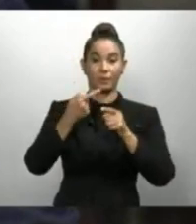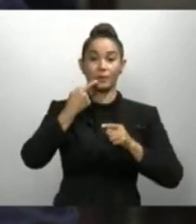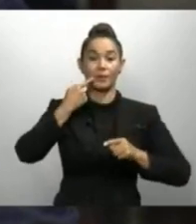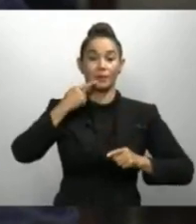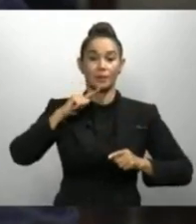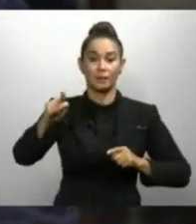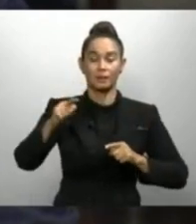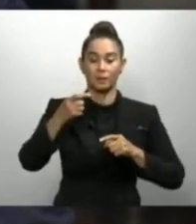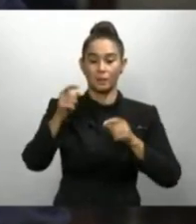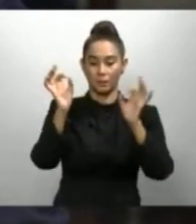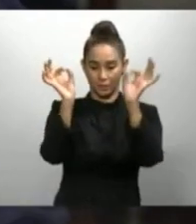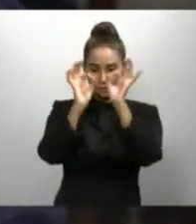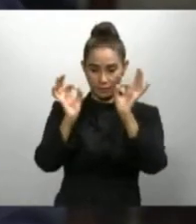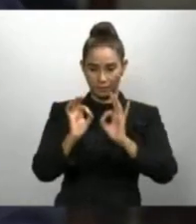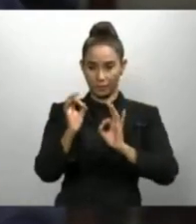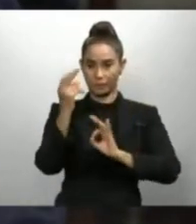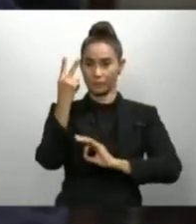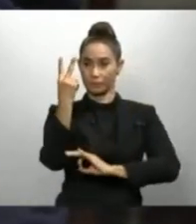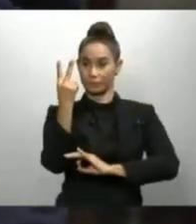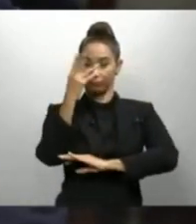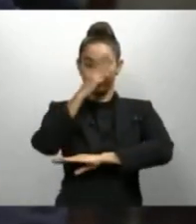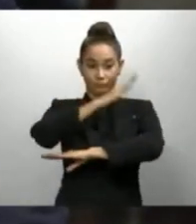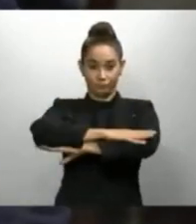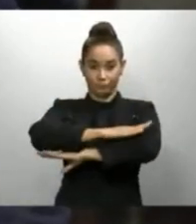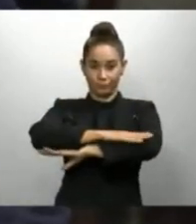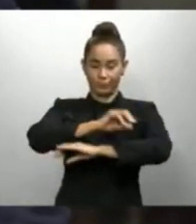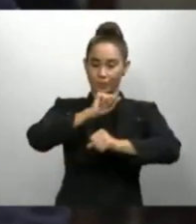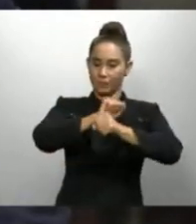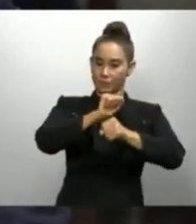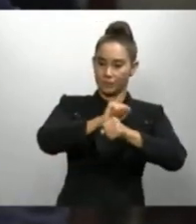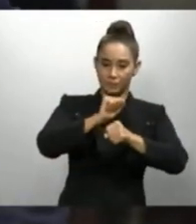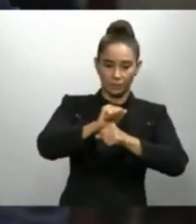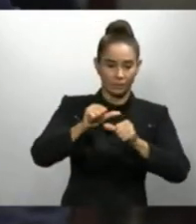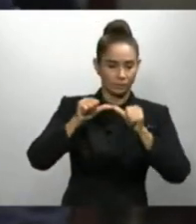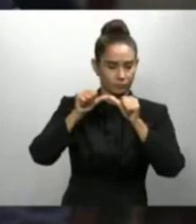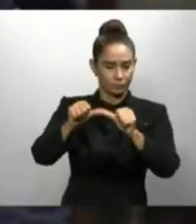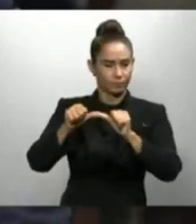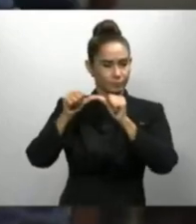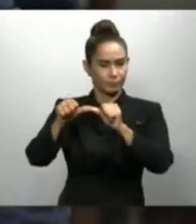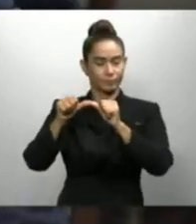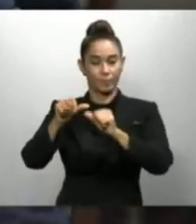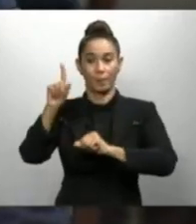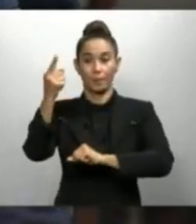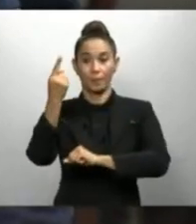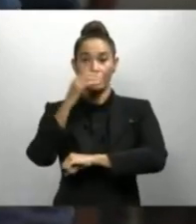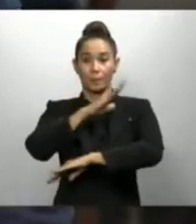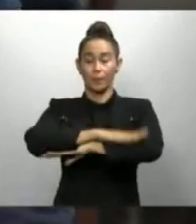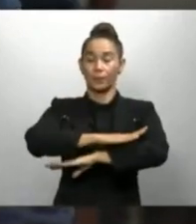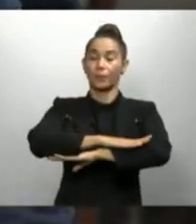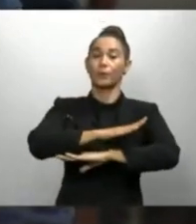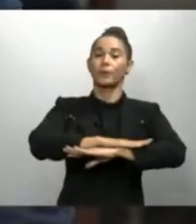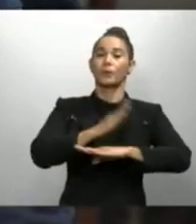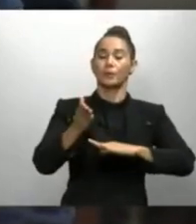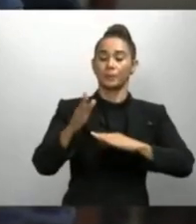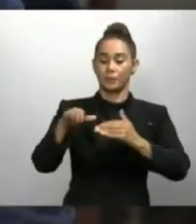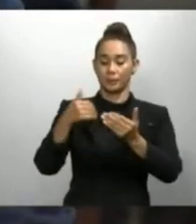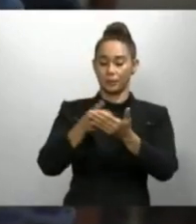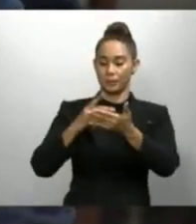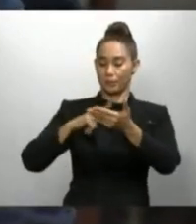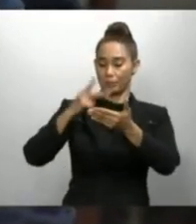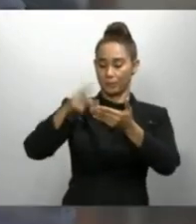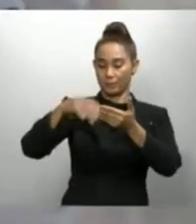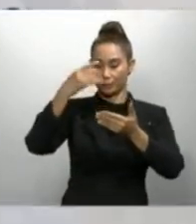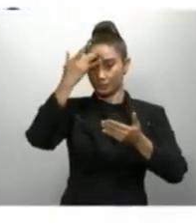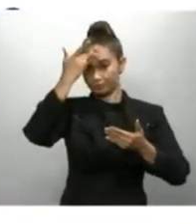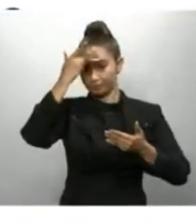dispuesto la creación de dos mesas de trabajo continuo. Primero, una mesa para la implementación de un programa de